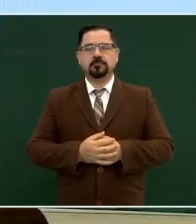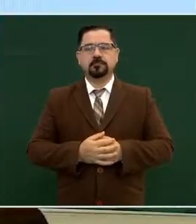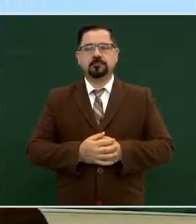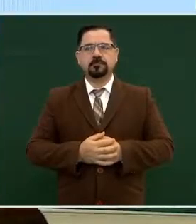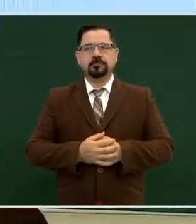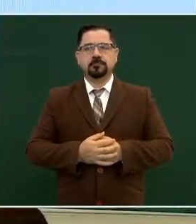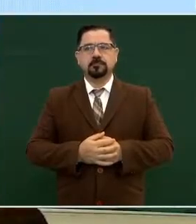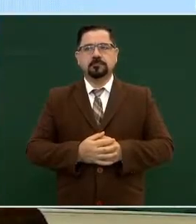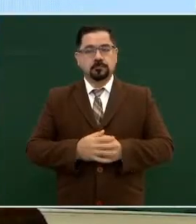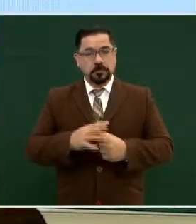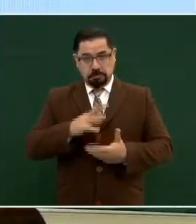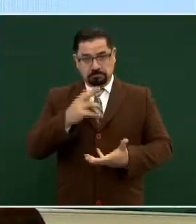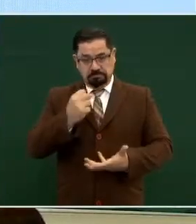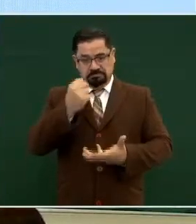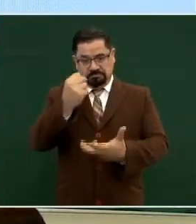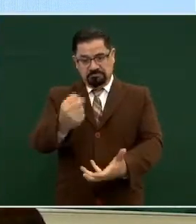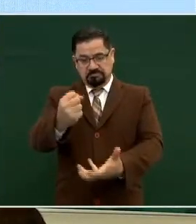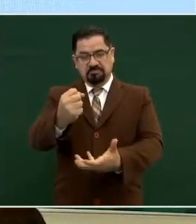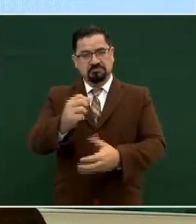Bruto,